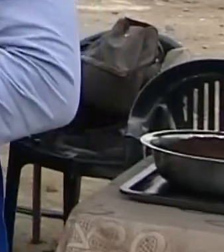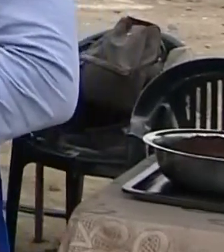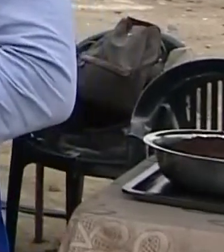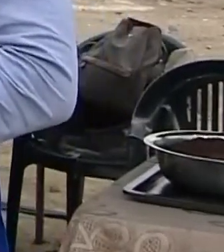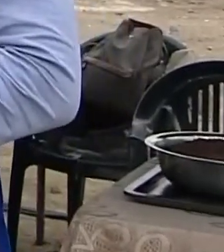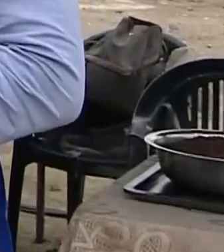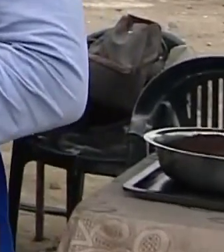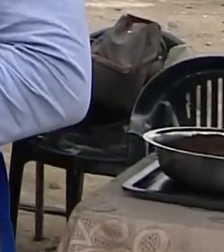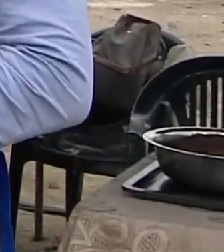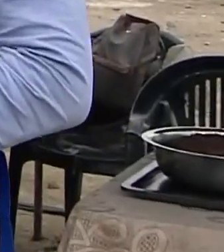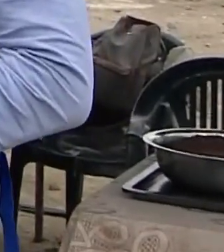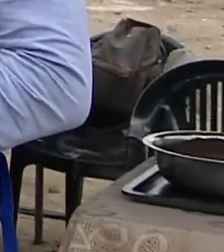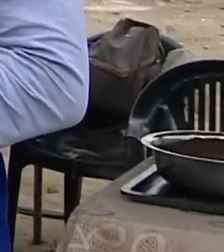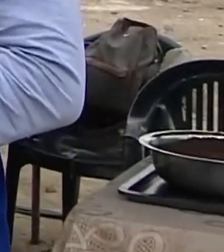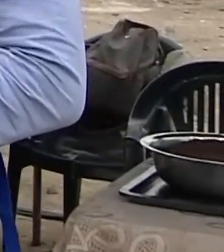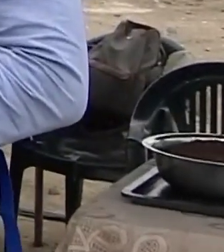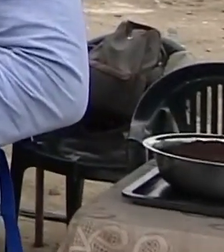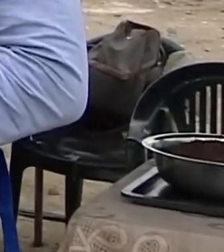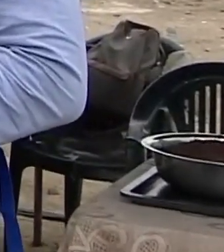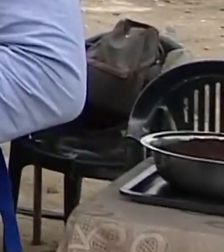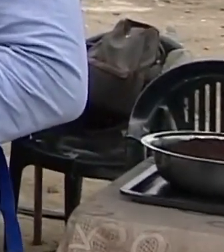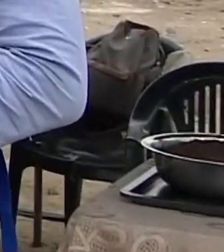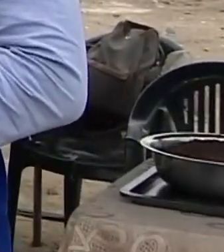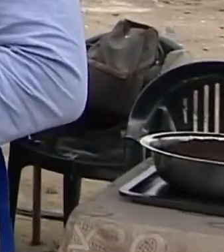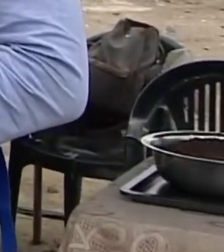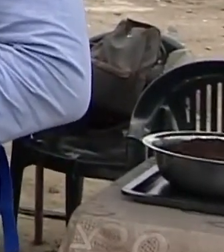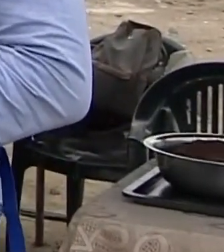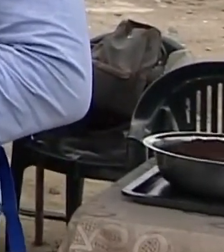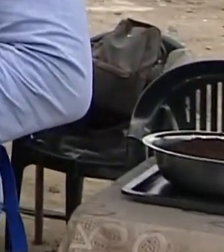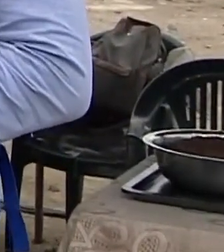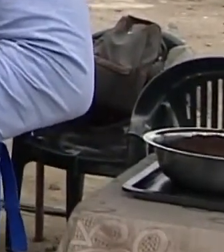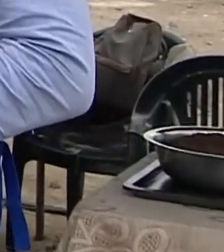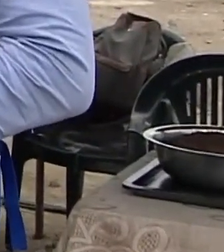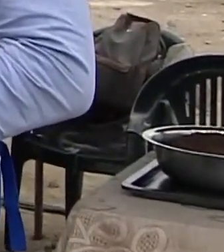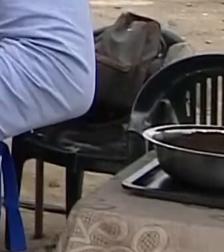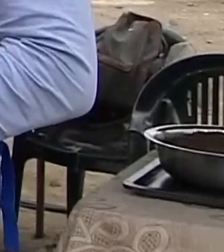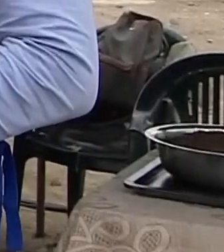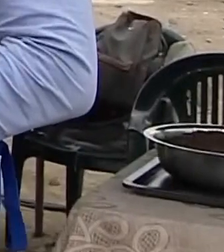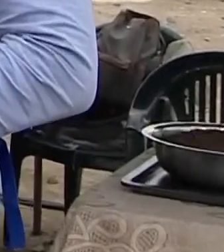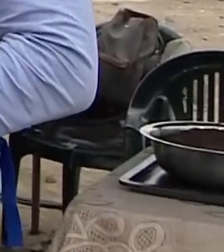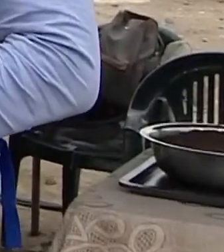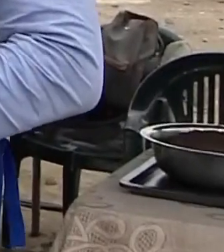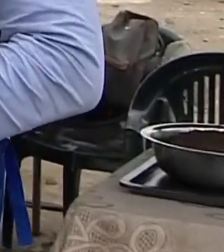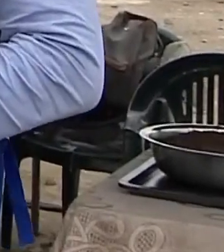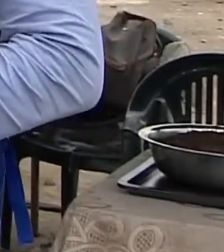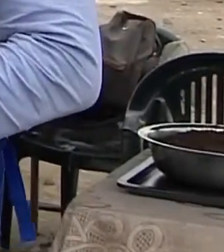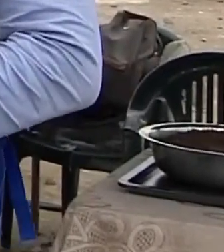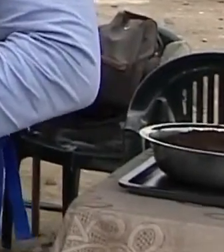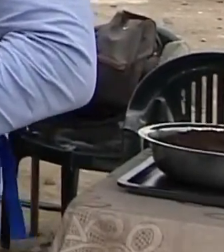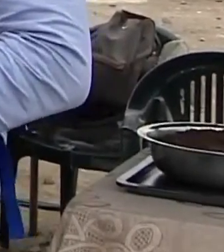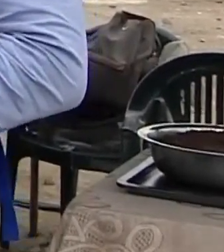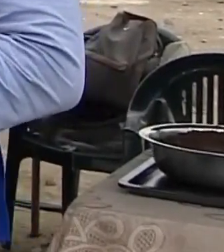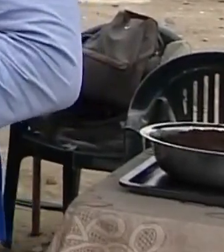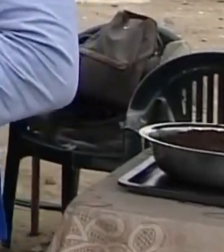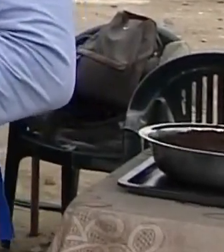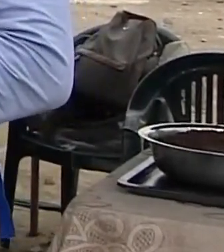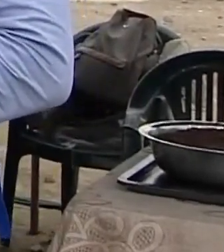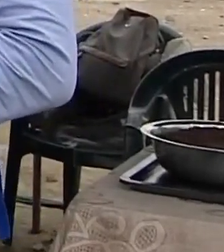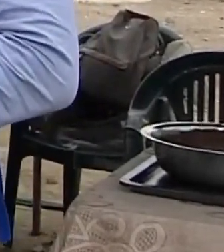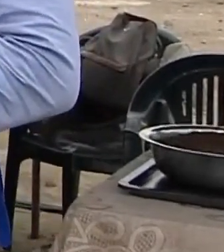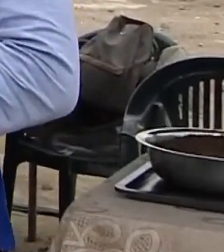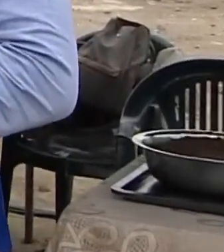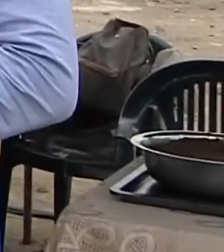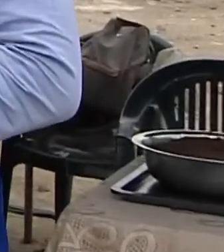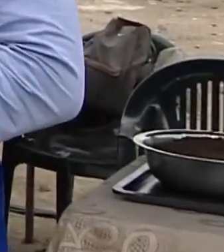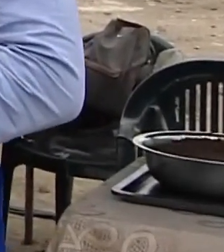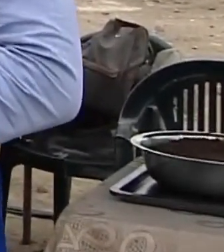de esta campaña, pero cuéntenos un poco qué es lo que ustedes están desarrollando también de la mano con la